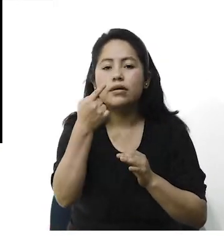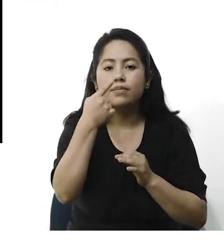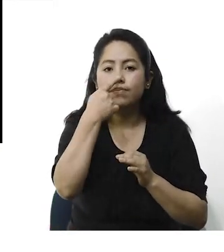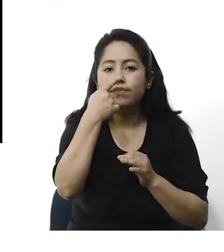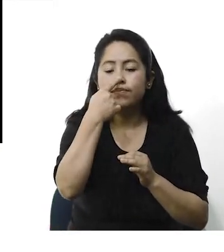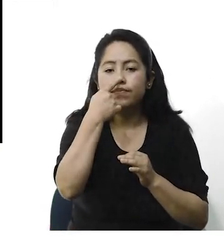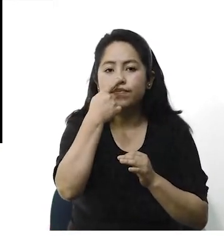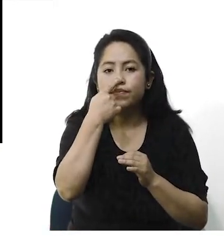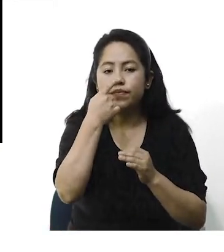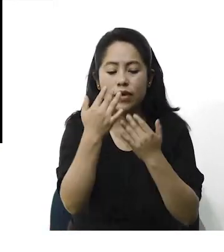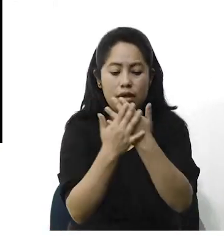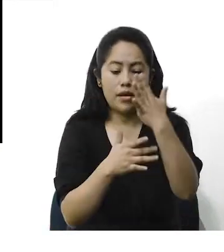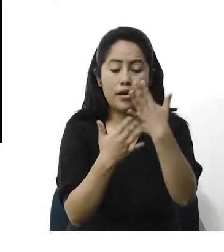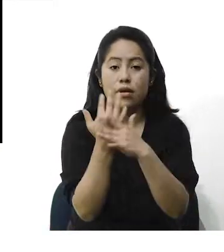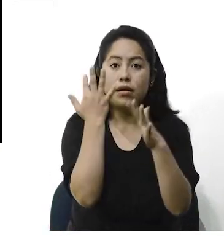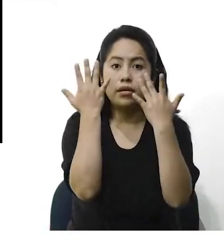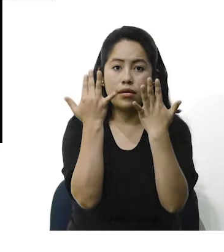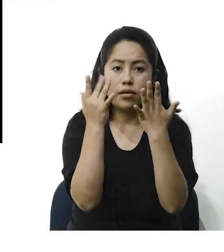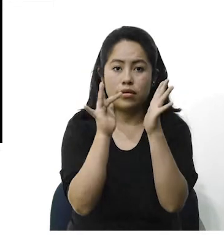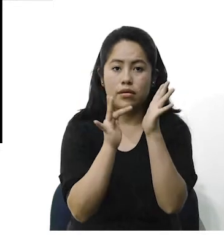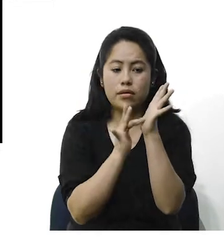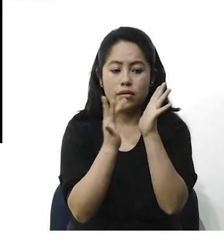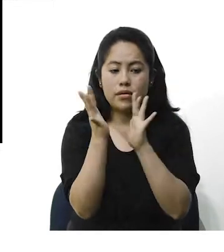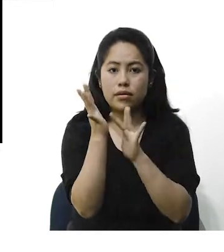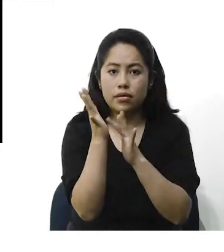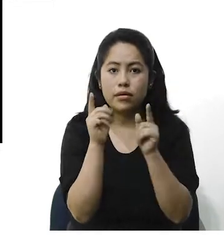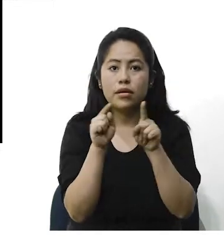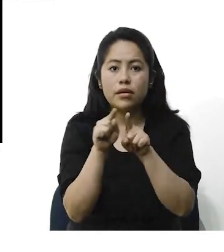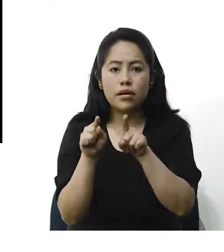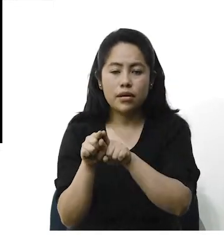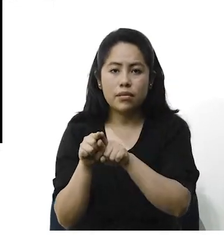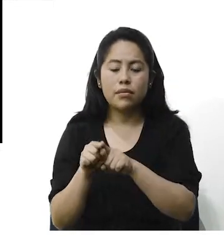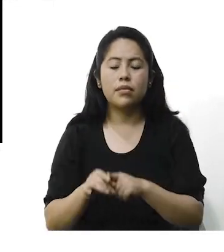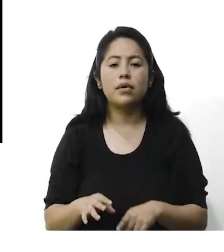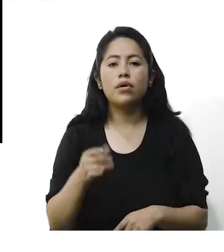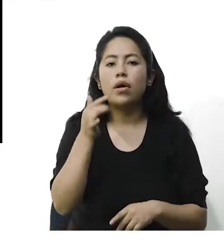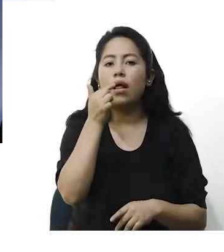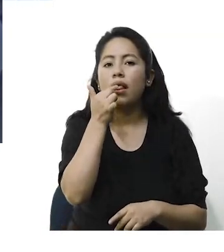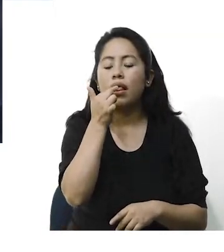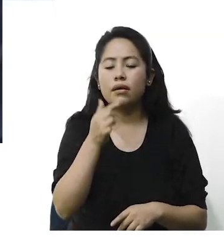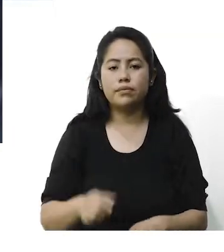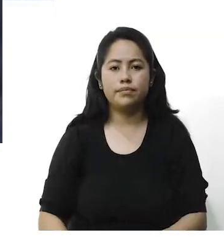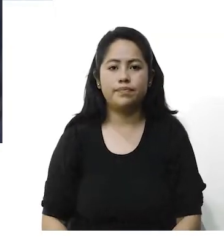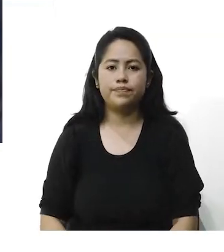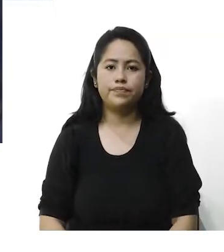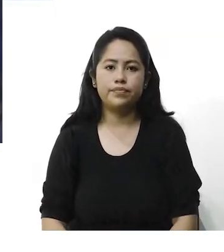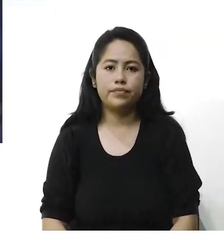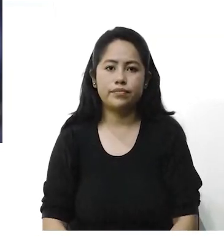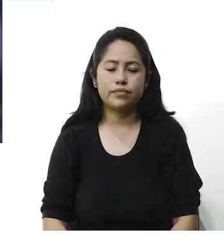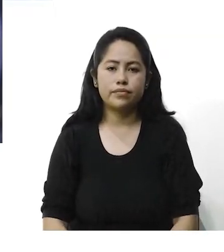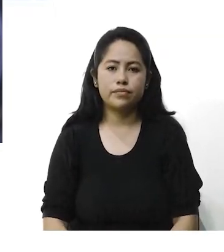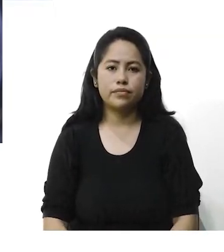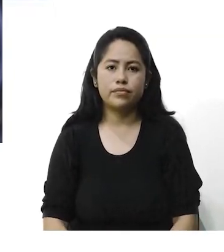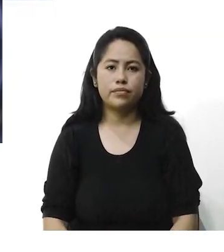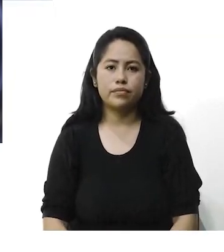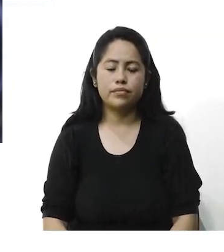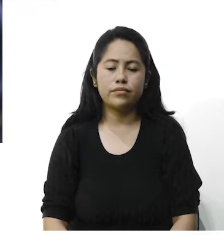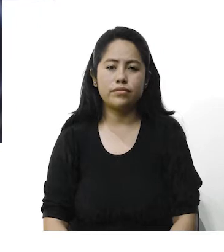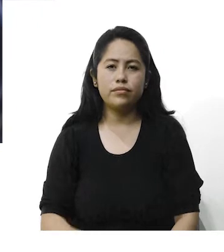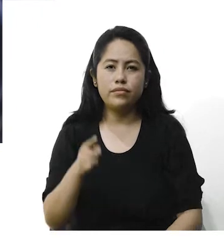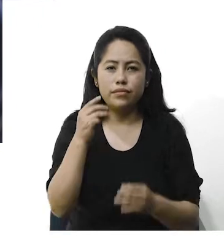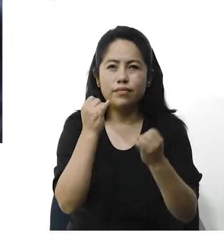el tacto, el gusto, ¿ya? Entonces, estas transmiten información al